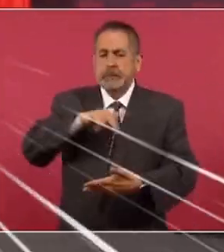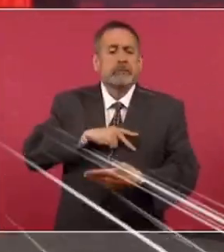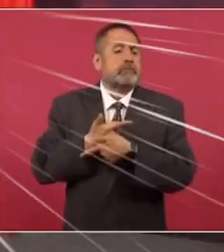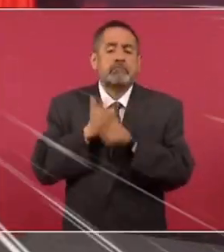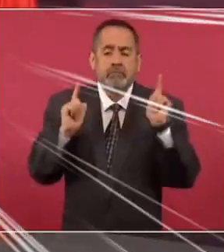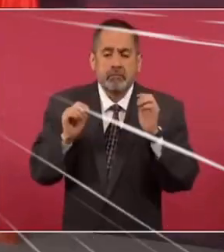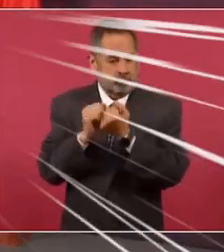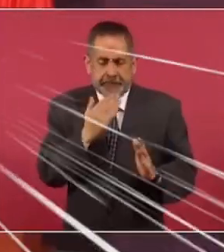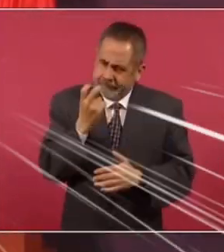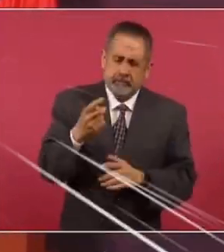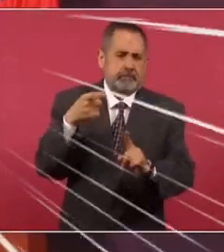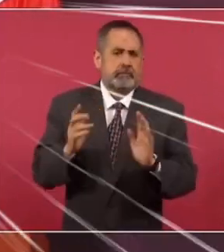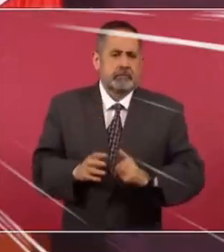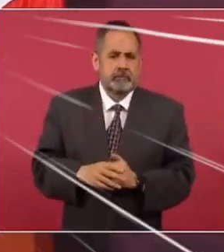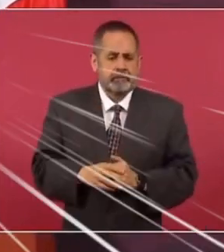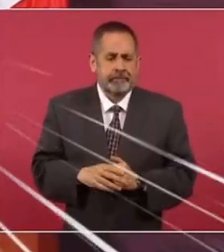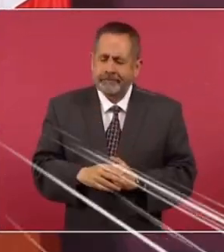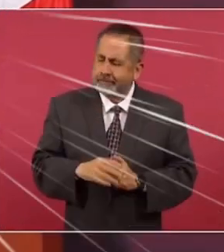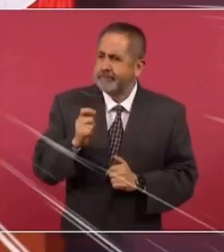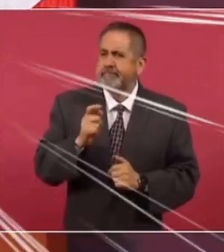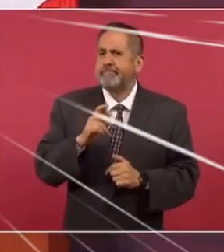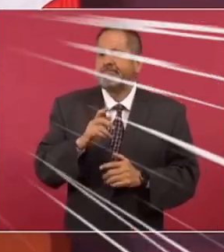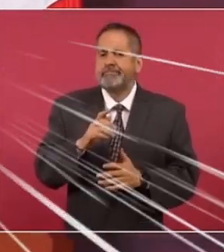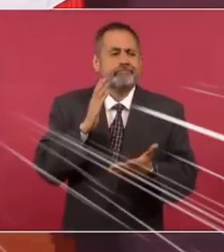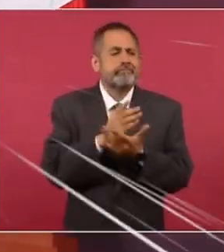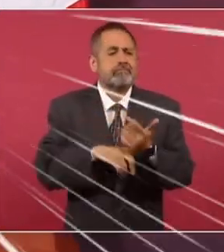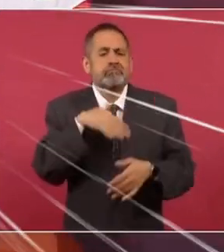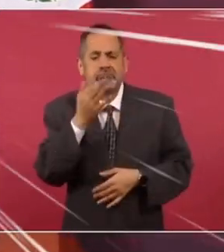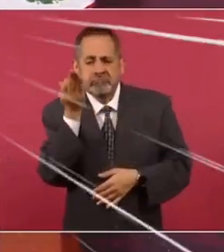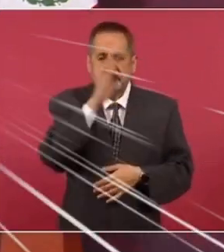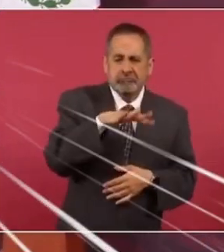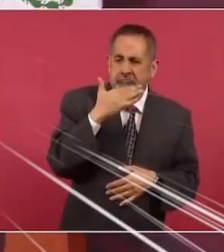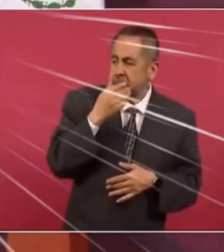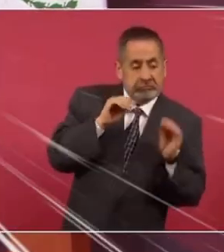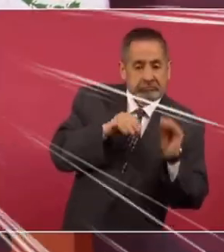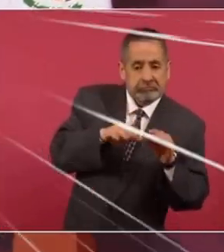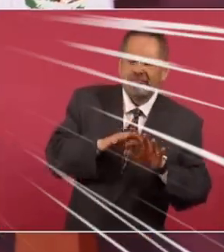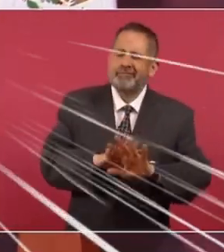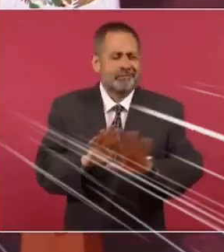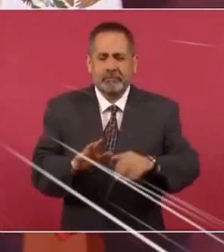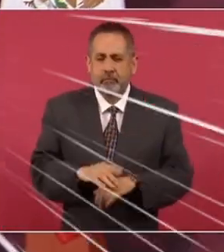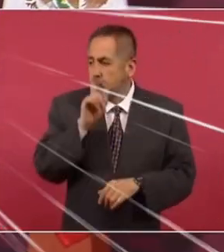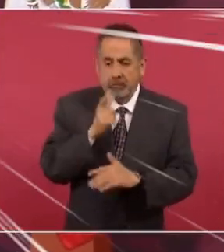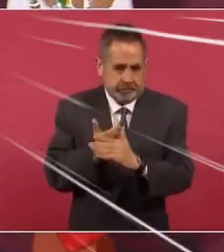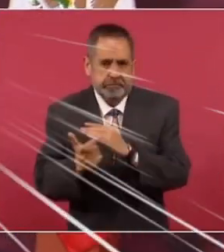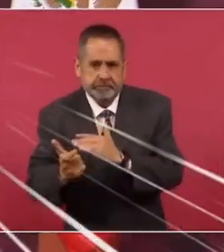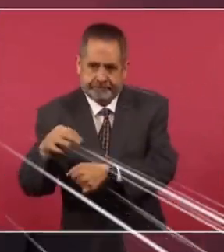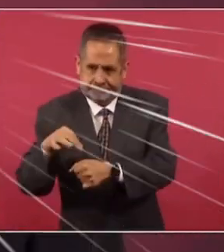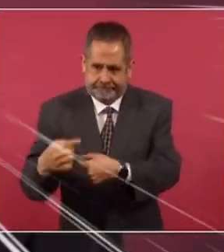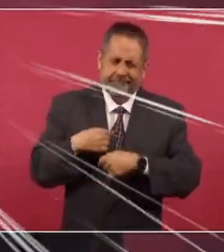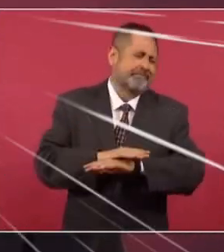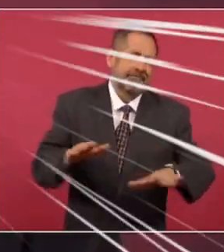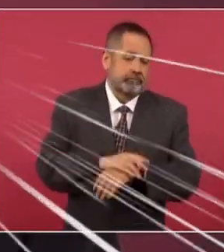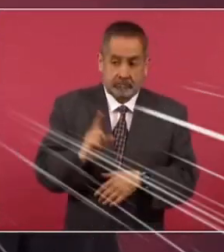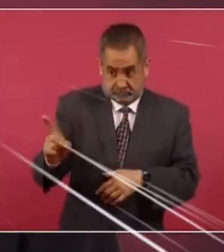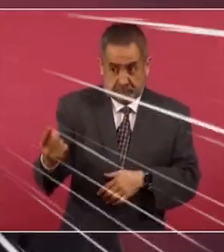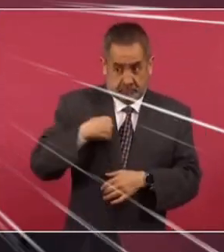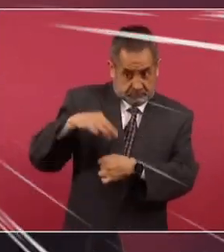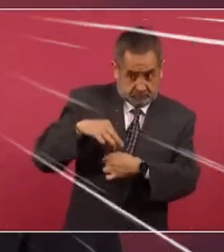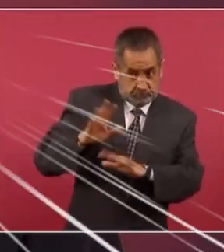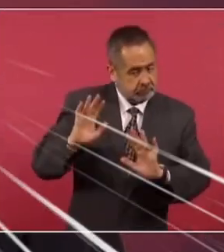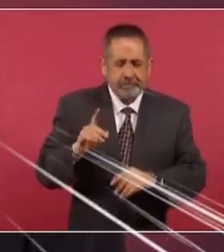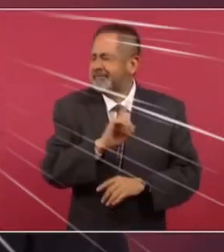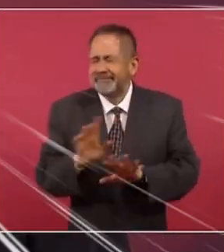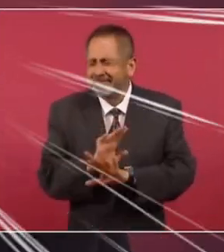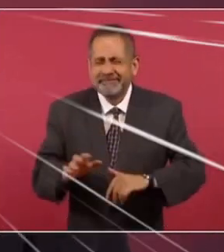limpias. Que se acabe el fraude electoral, que no haya compra de votos, que no se condicione el voto para